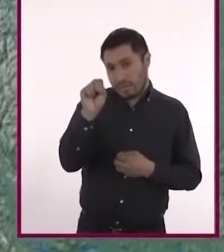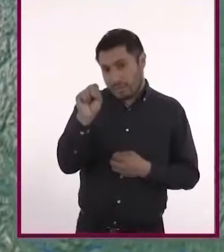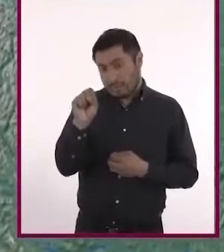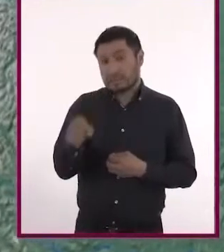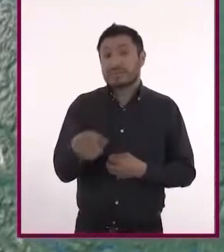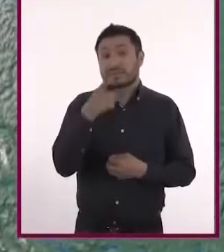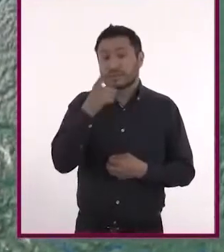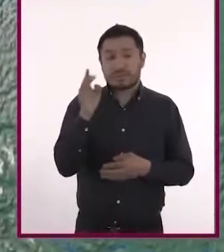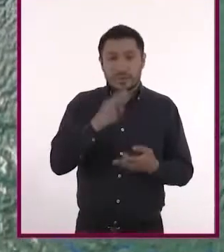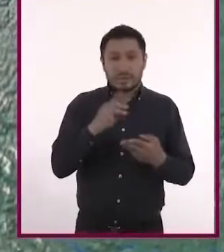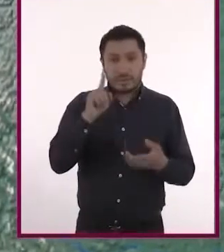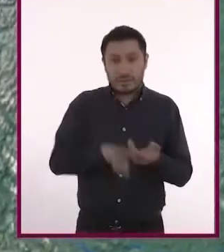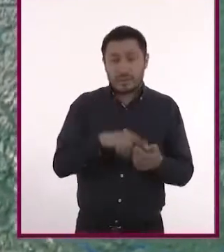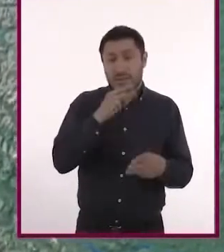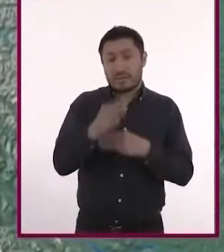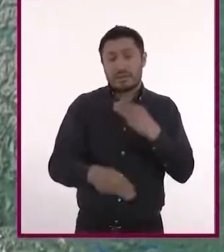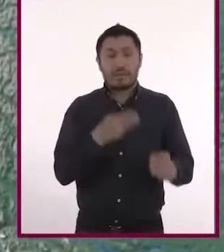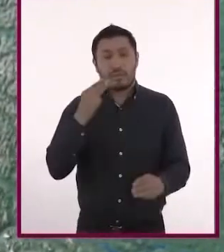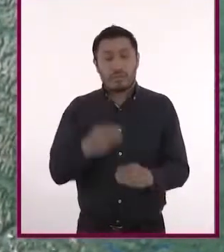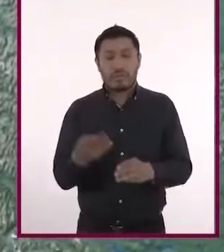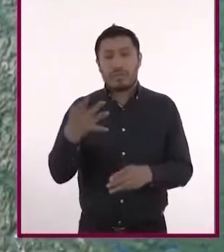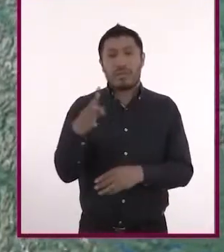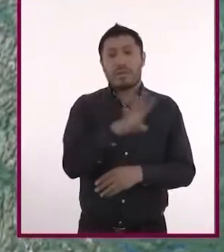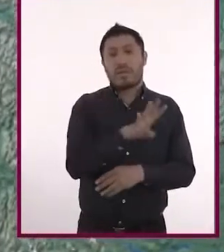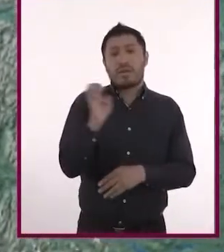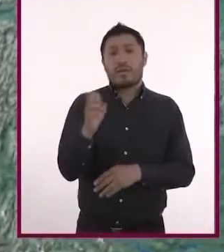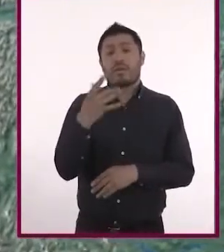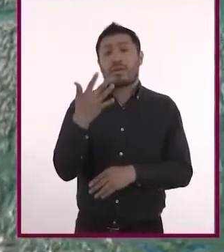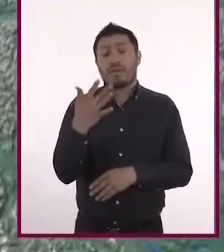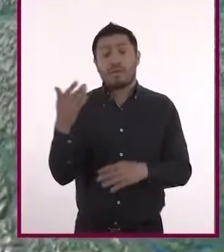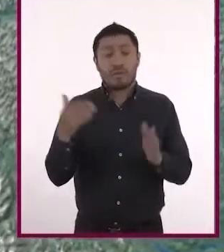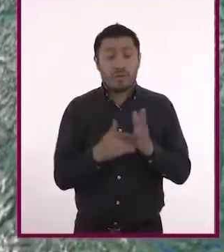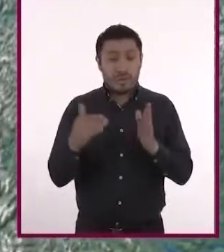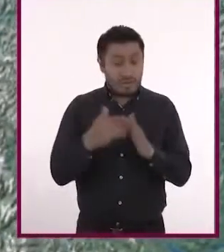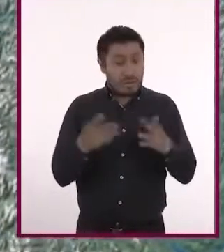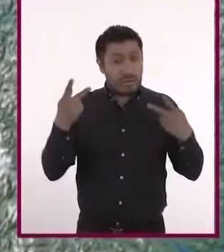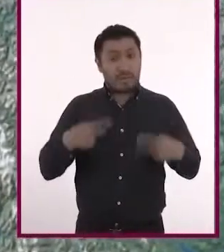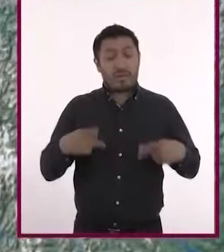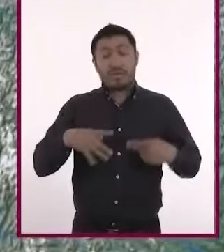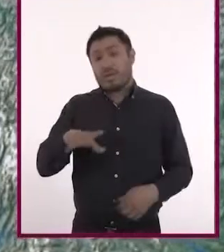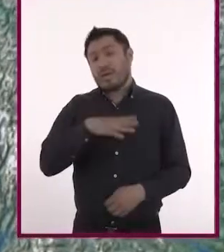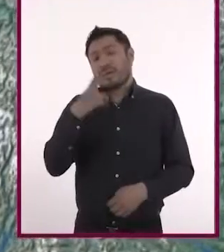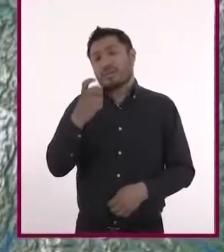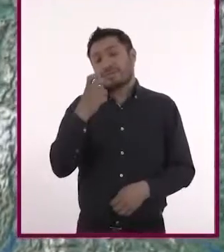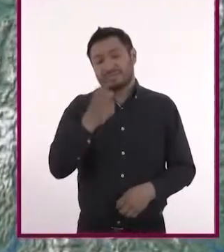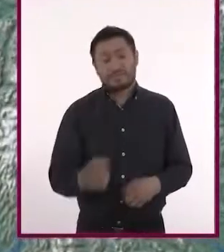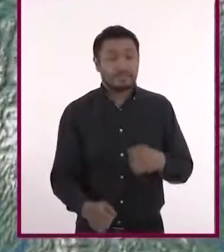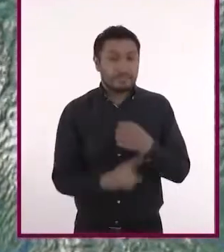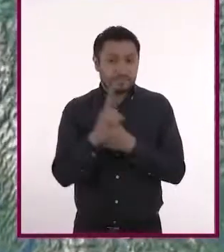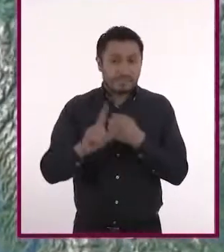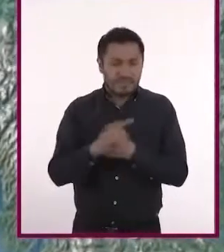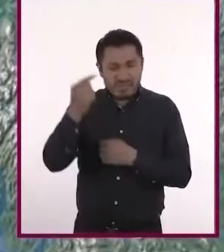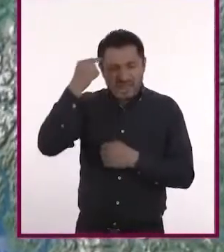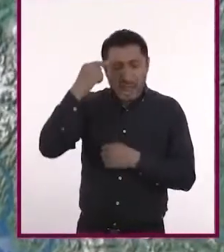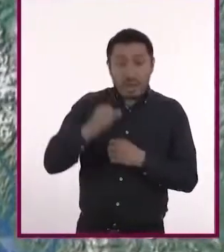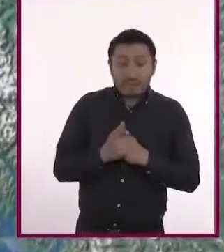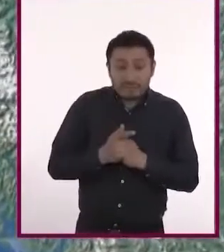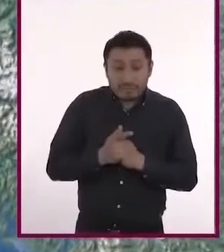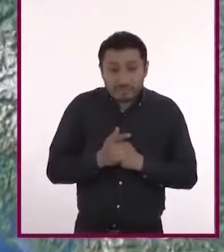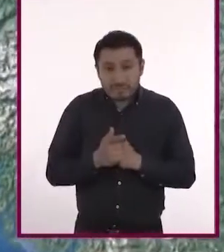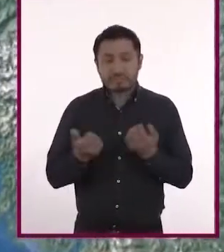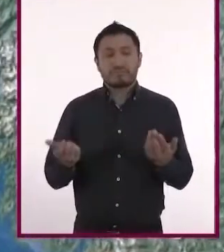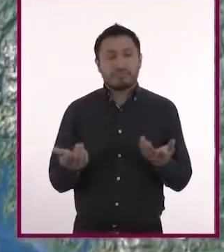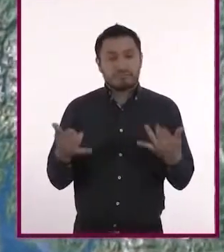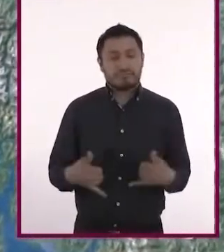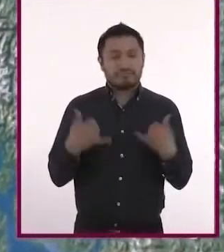Salud, en el mundo alrededor de 450 millones de individuos padecen algún tipo de trastorno mental. ¿Las y